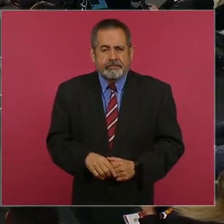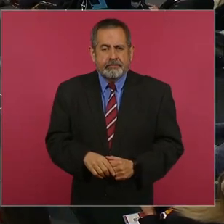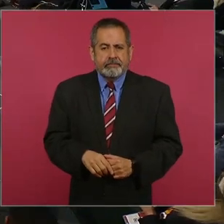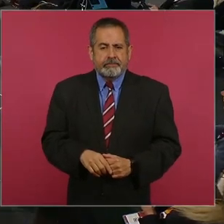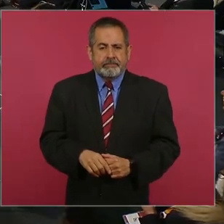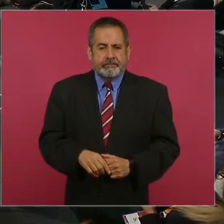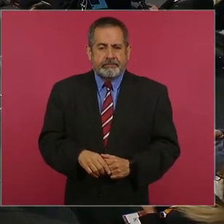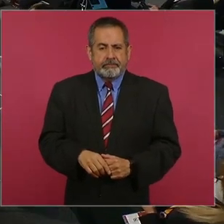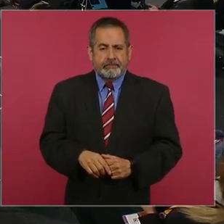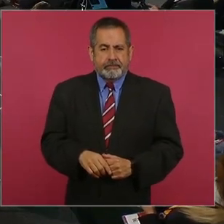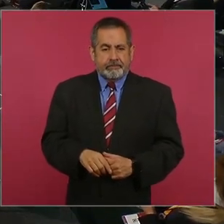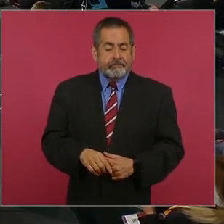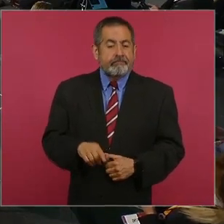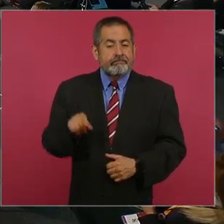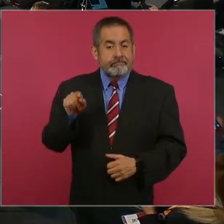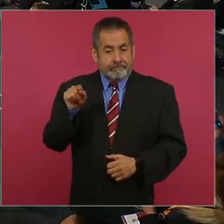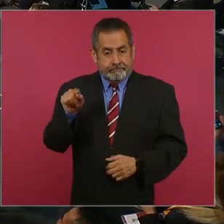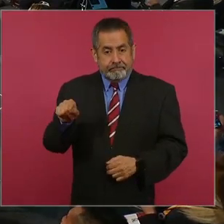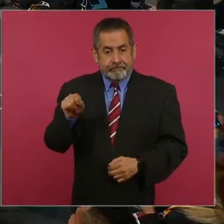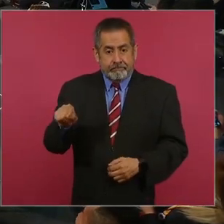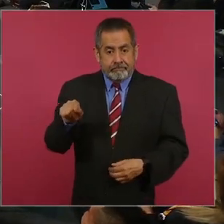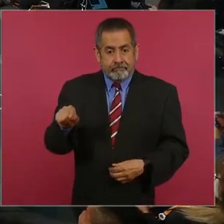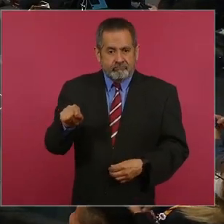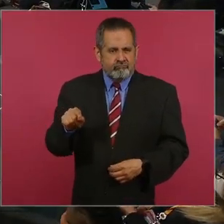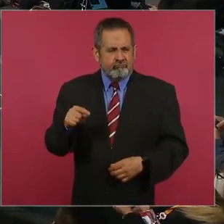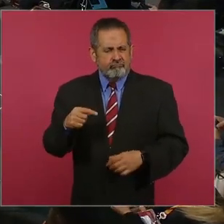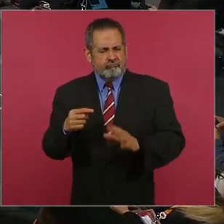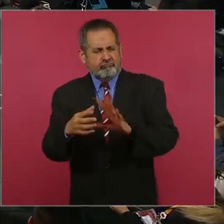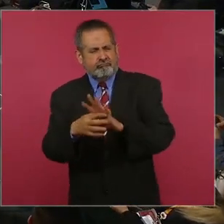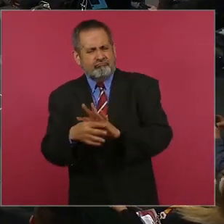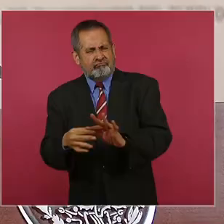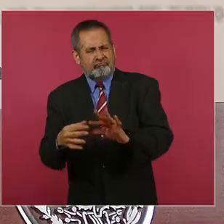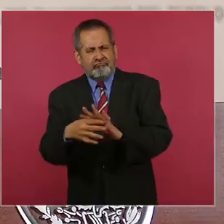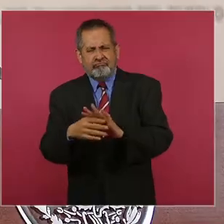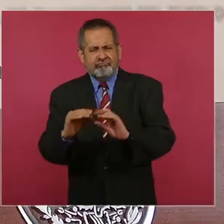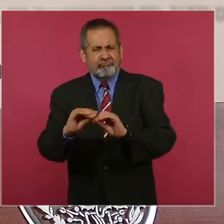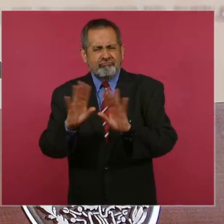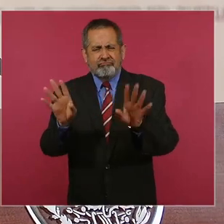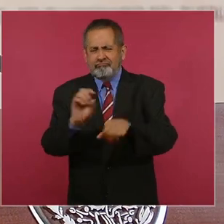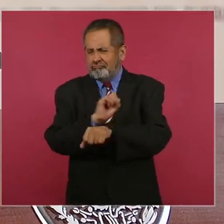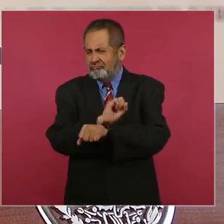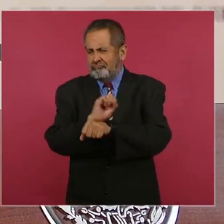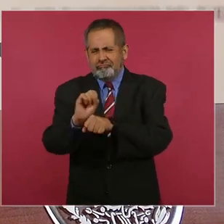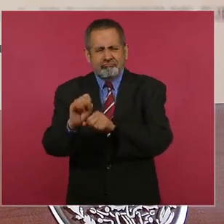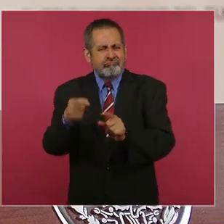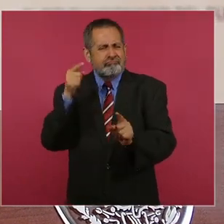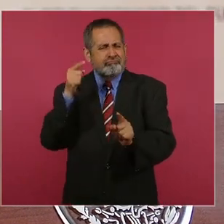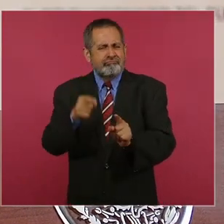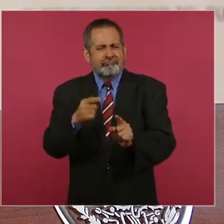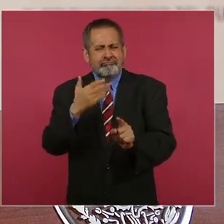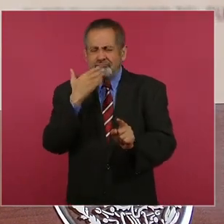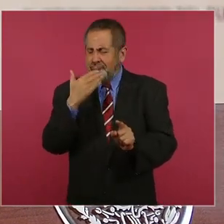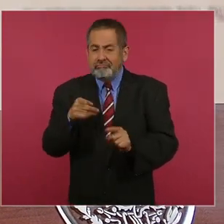tiene tiene una explicación cuando ya